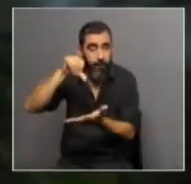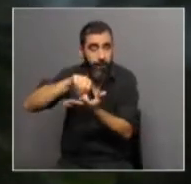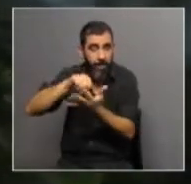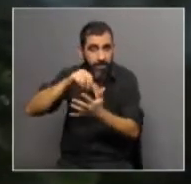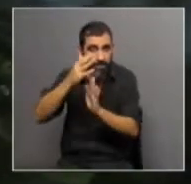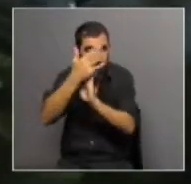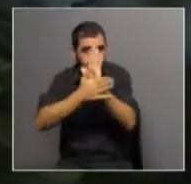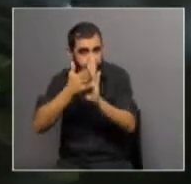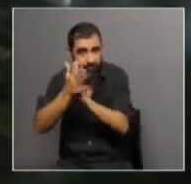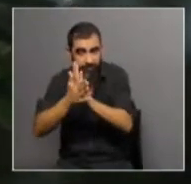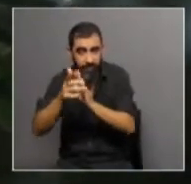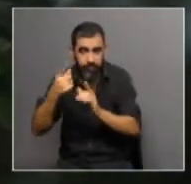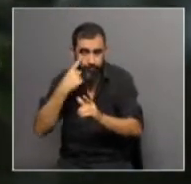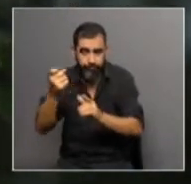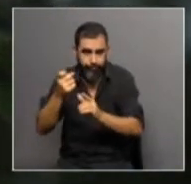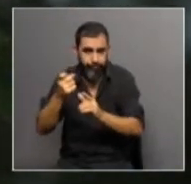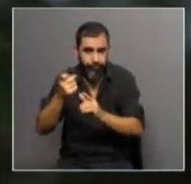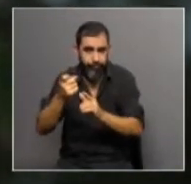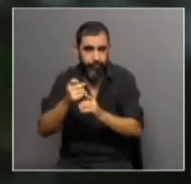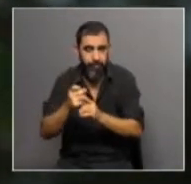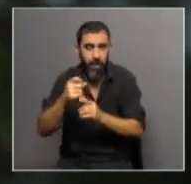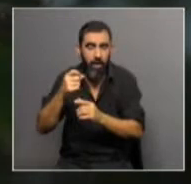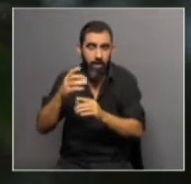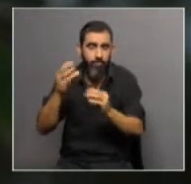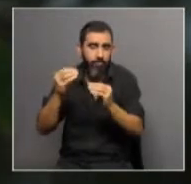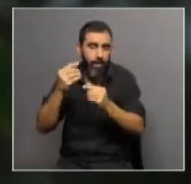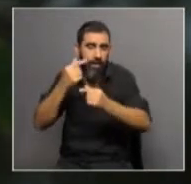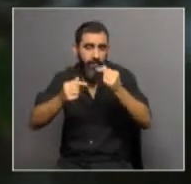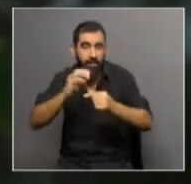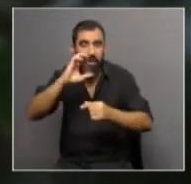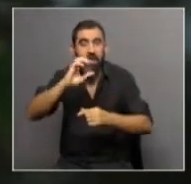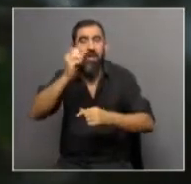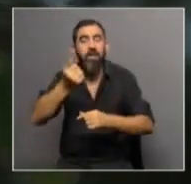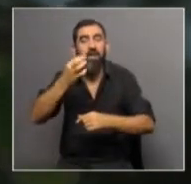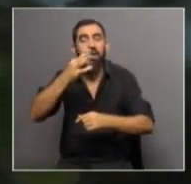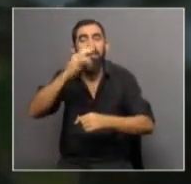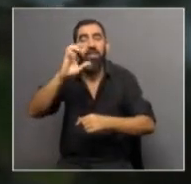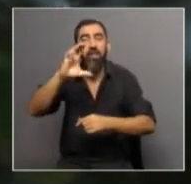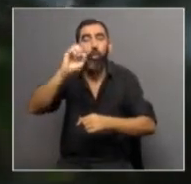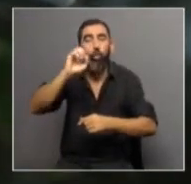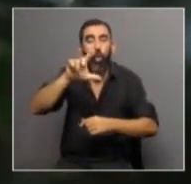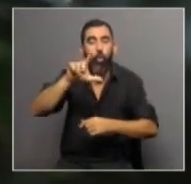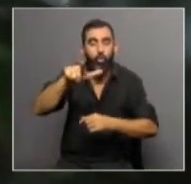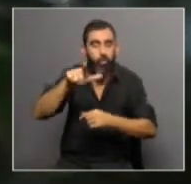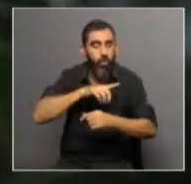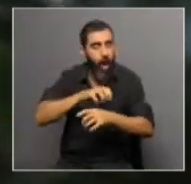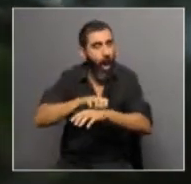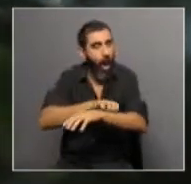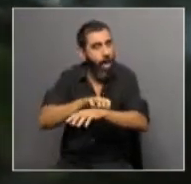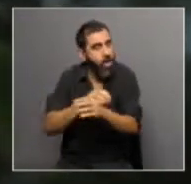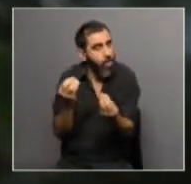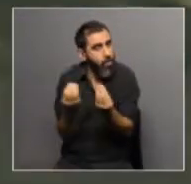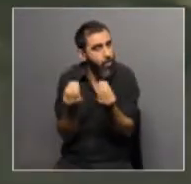y logramos así identificar catecoles, que es un tipo de molécula sumamente